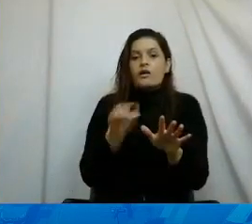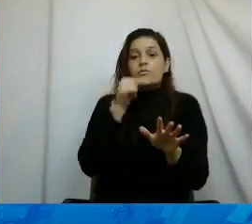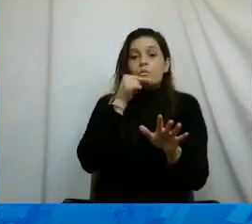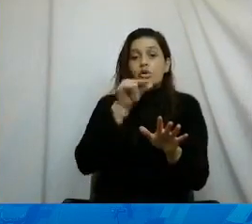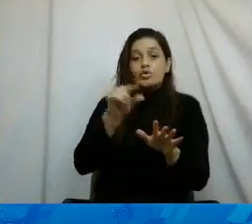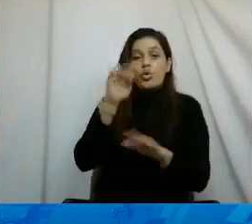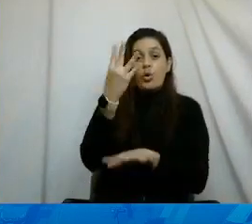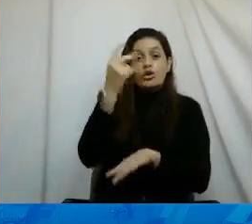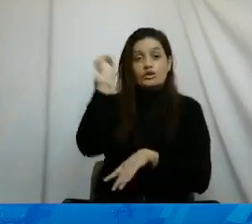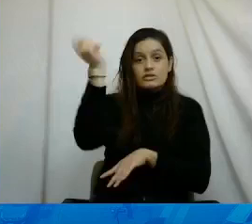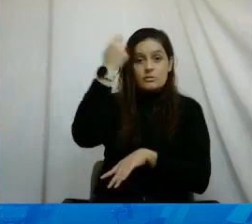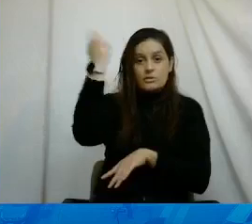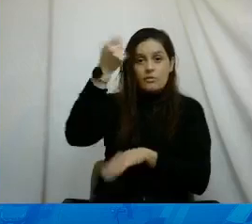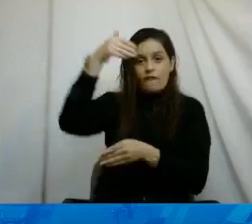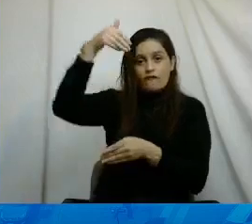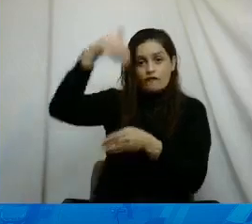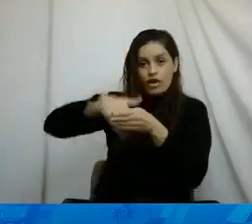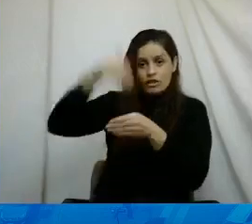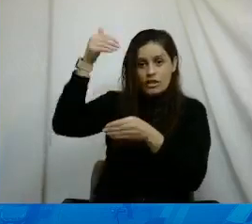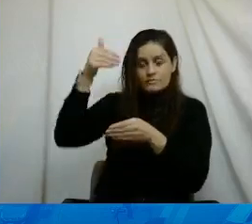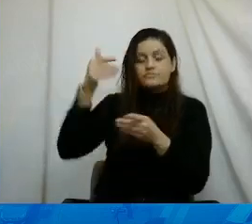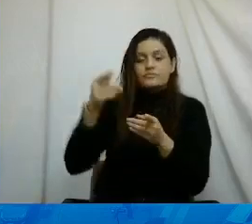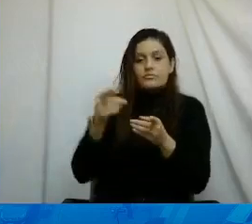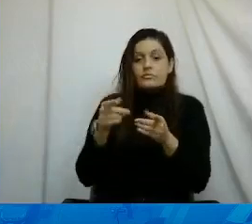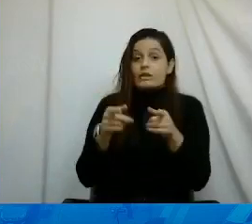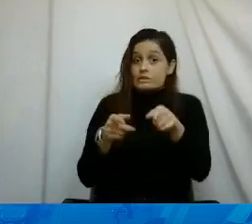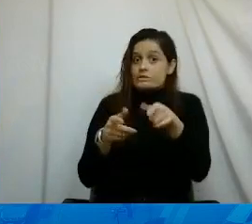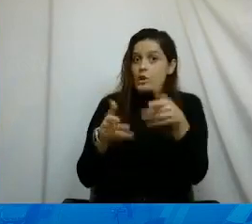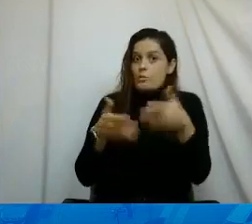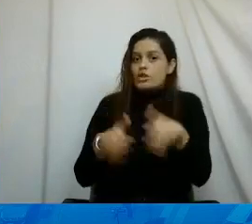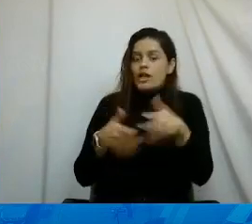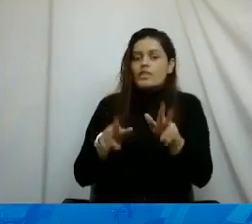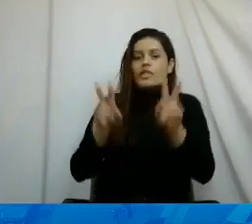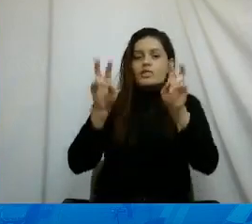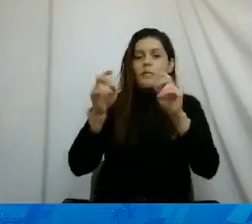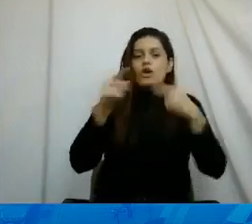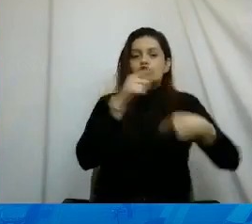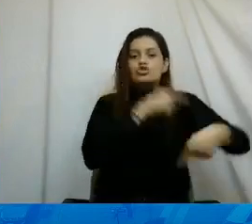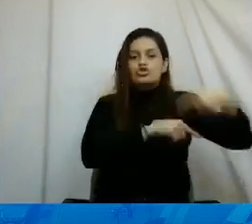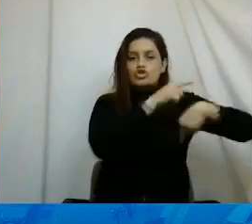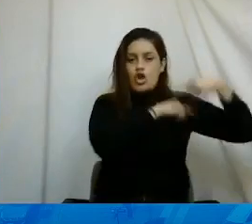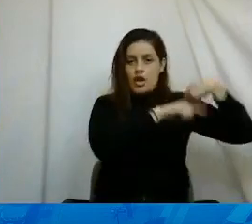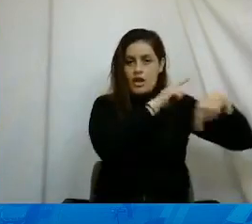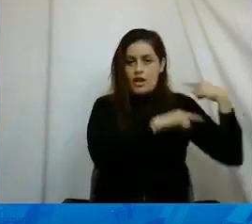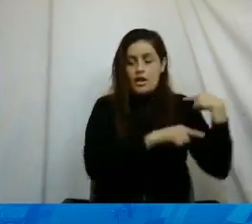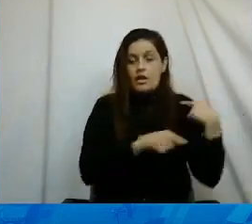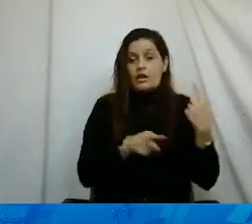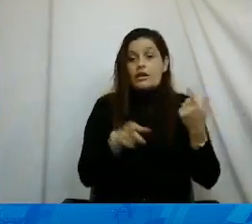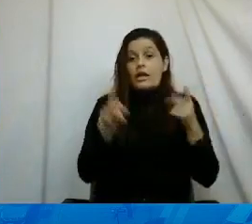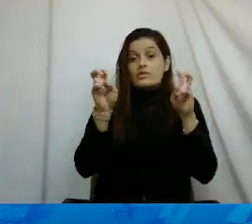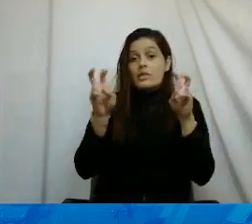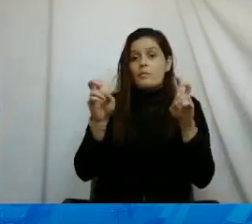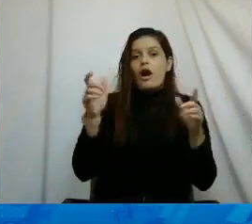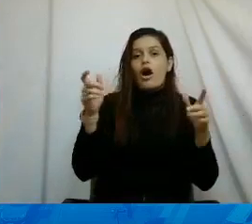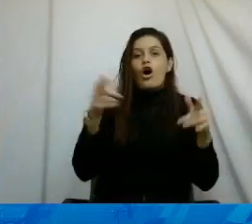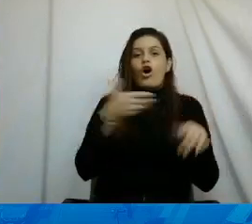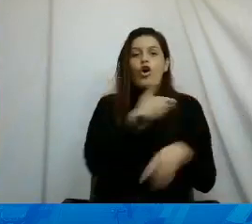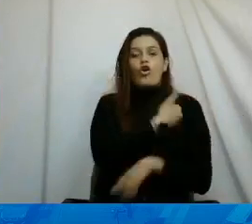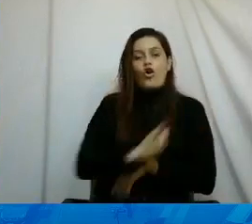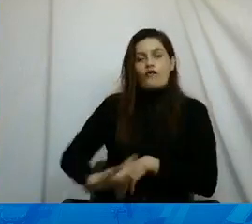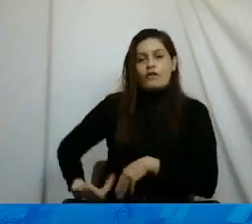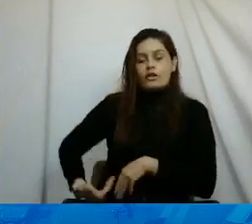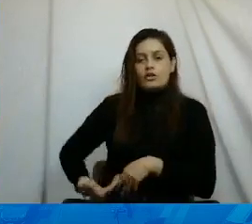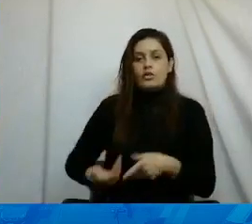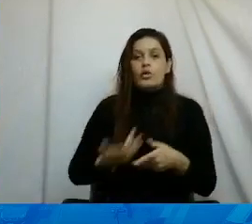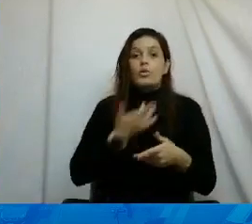este año. Eso es muy importante desde el punto de vista histórico y todo lo que tiene que ver con los gobiernos municipales, porque se